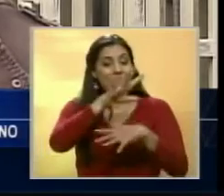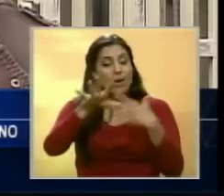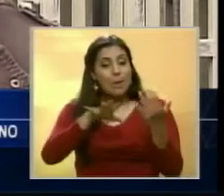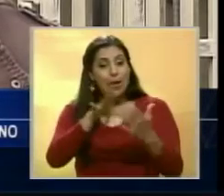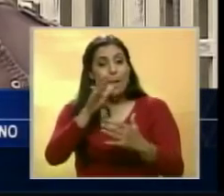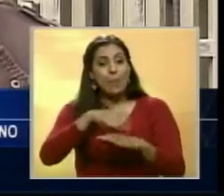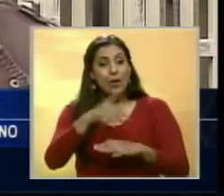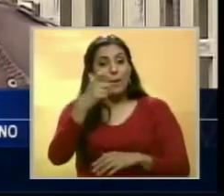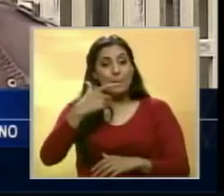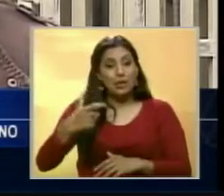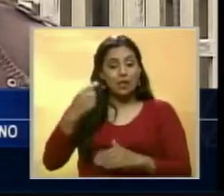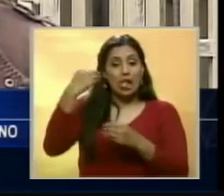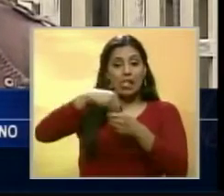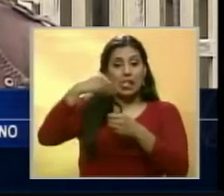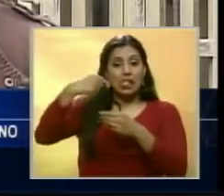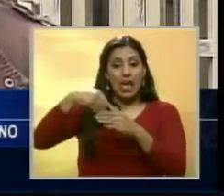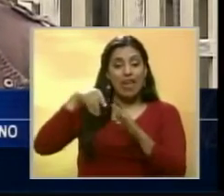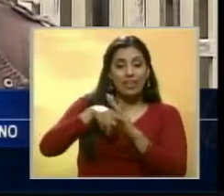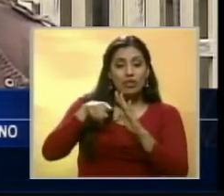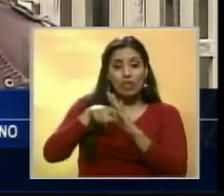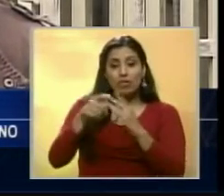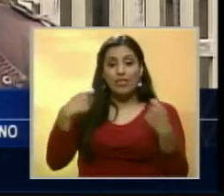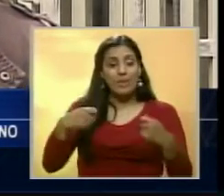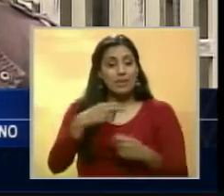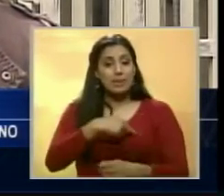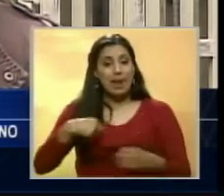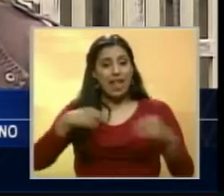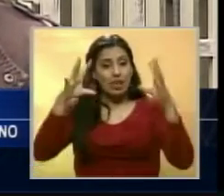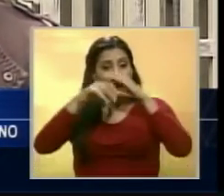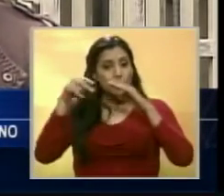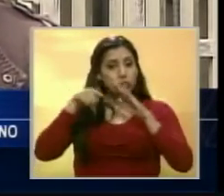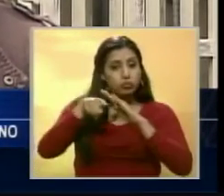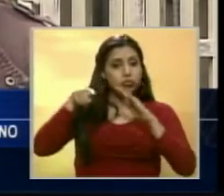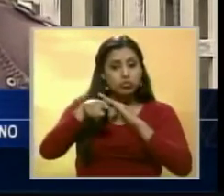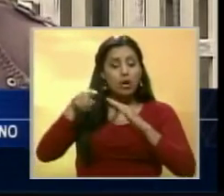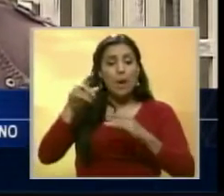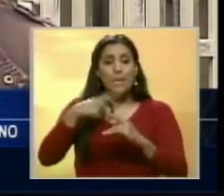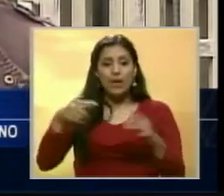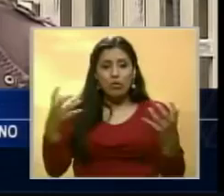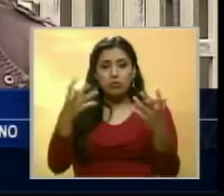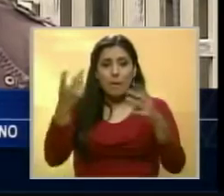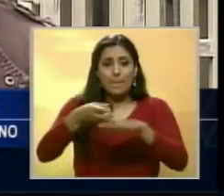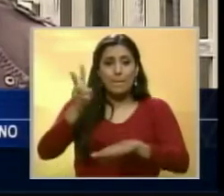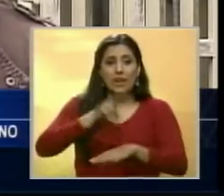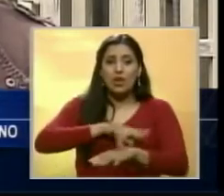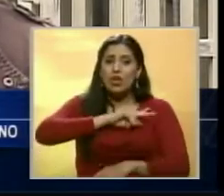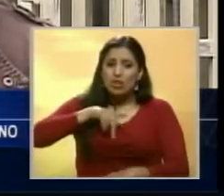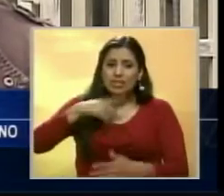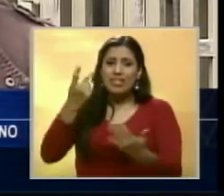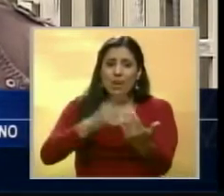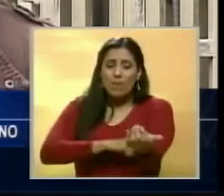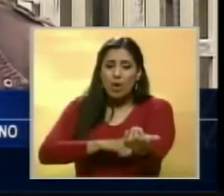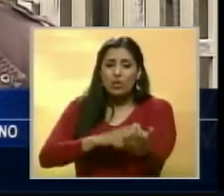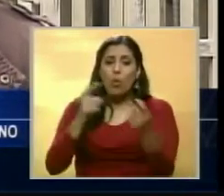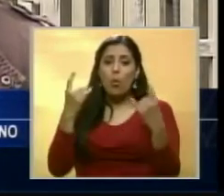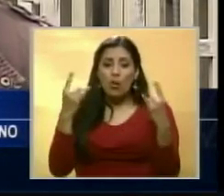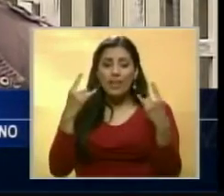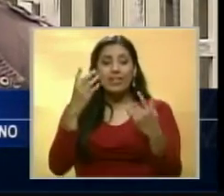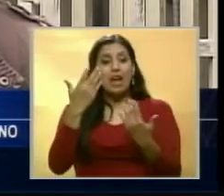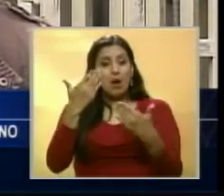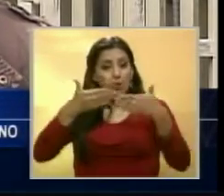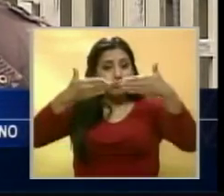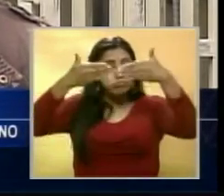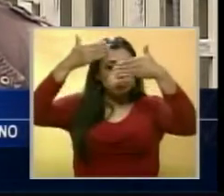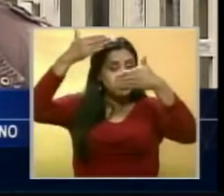si las personas se nos siguen metiendo en la institución aquí en la noche, entonces no van a terminar de quemar el plantel. Necesitamos con carácter de urgencia subir el